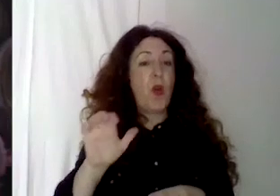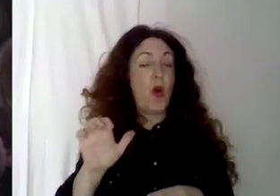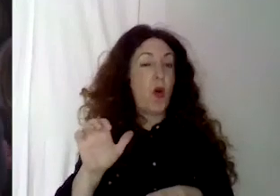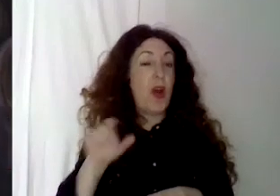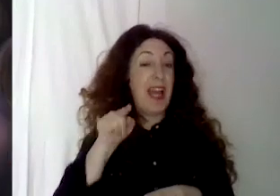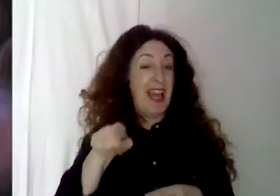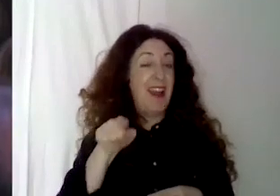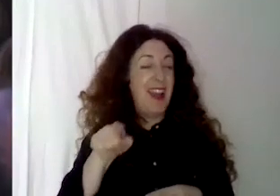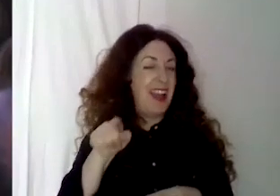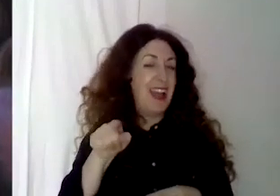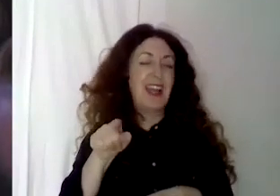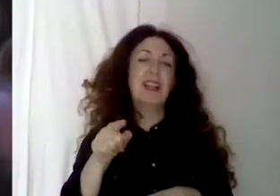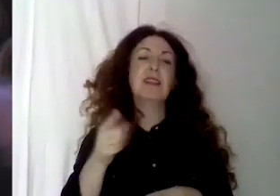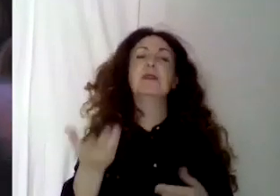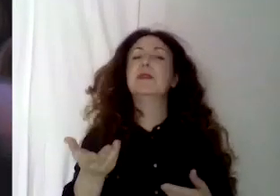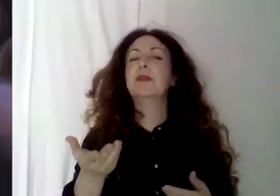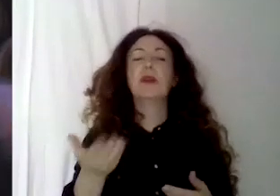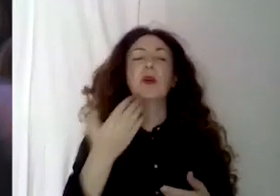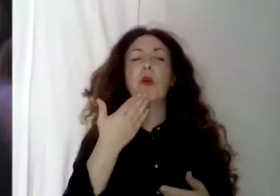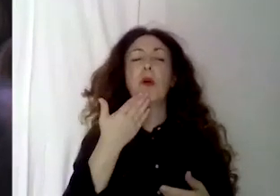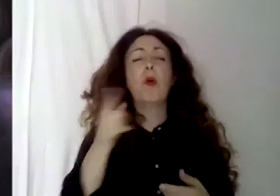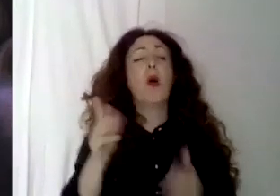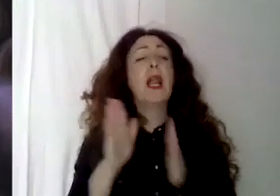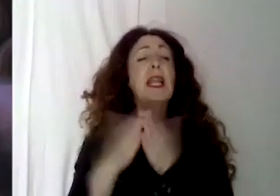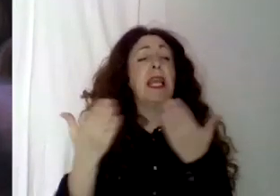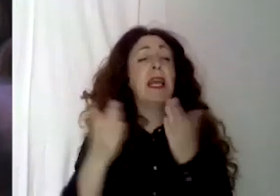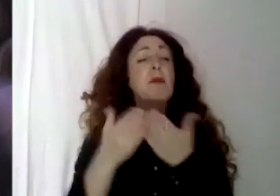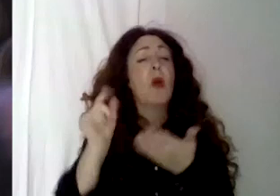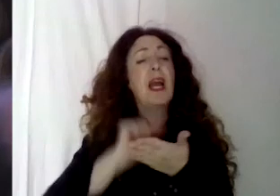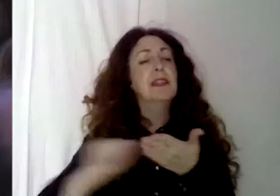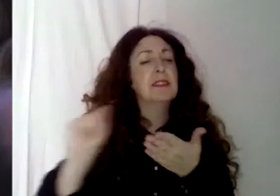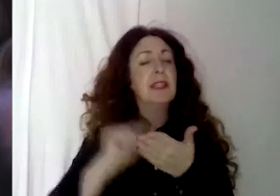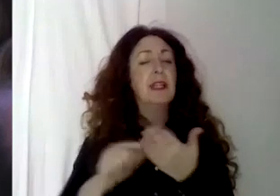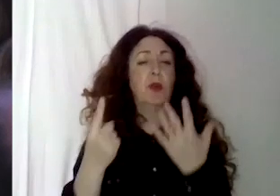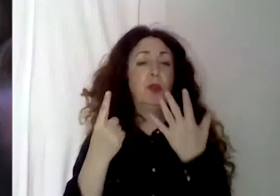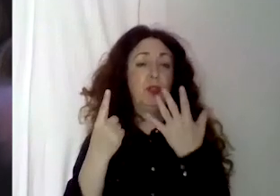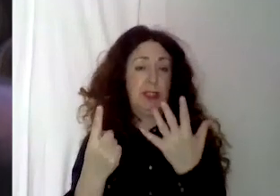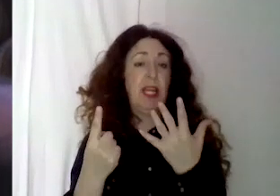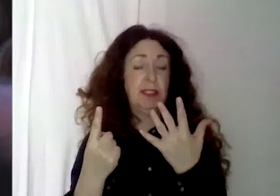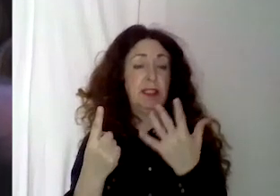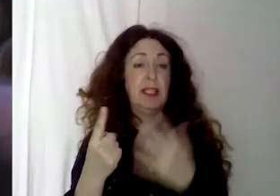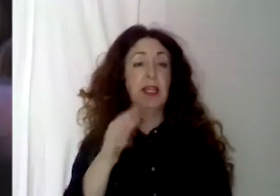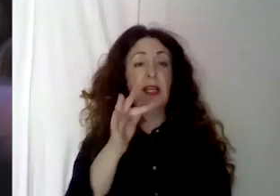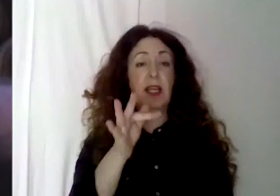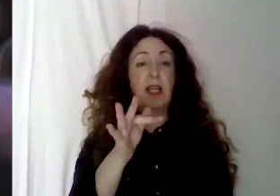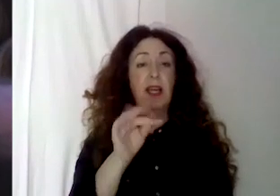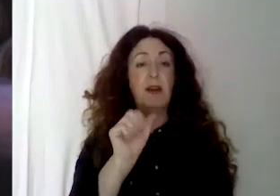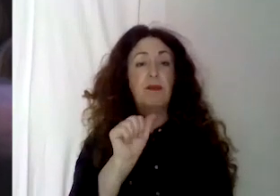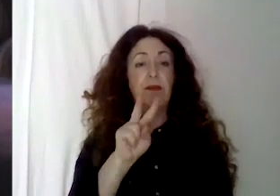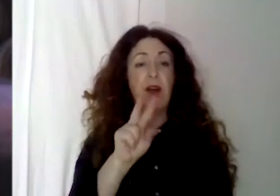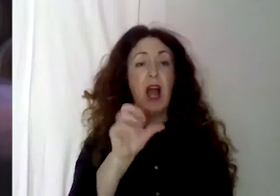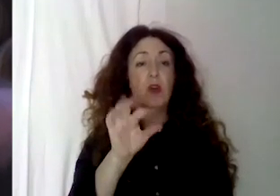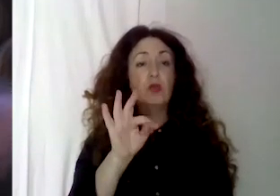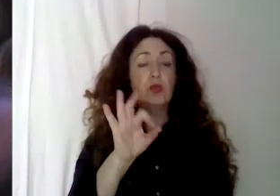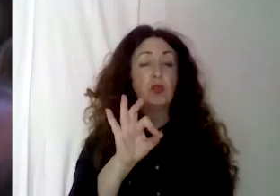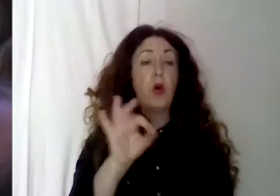peor de los casos escribe 6 obras, de las cuales tanto Fausto como Eduardo II son obras